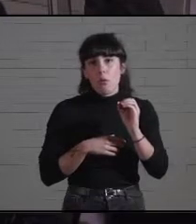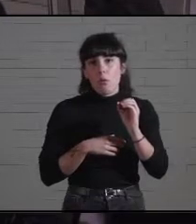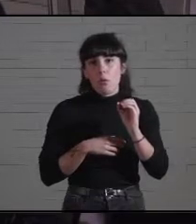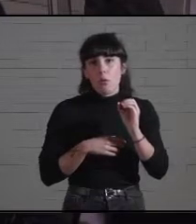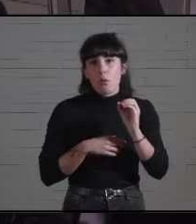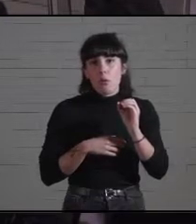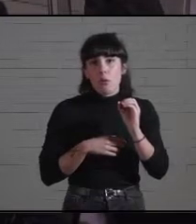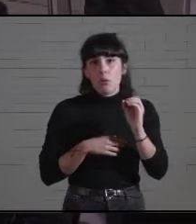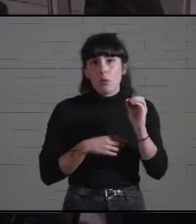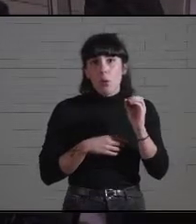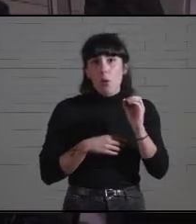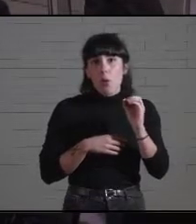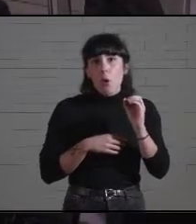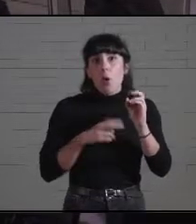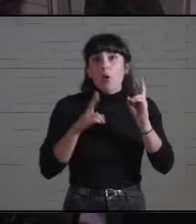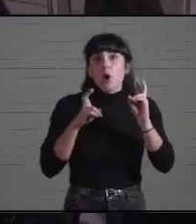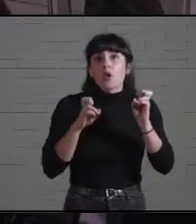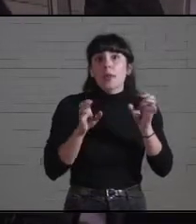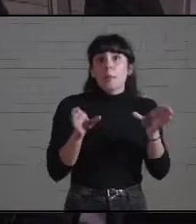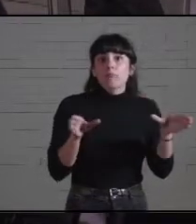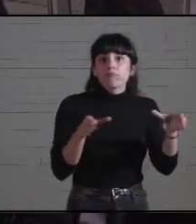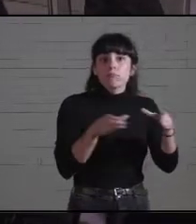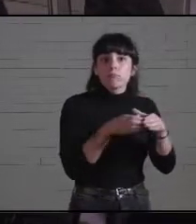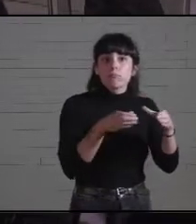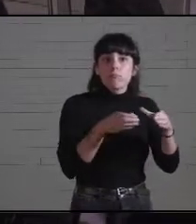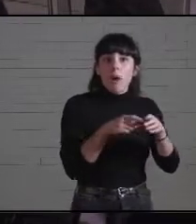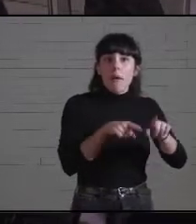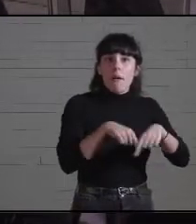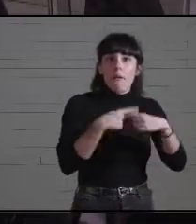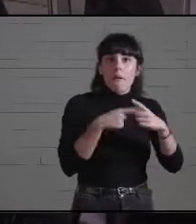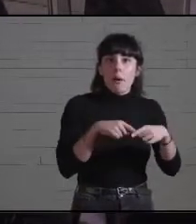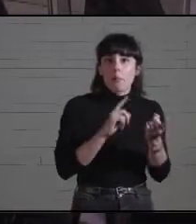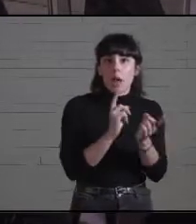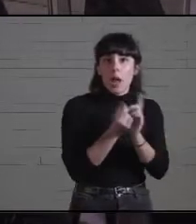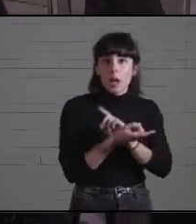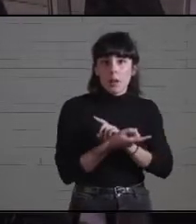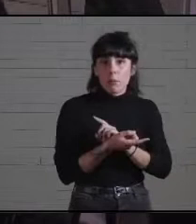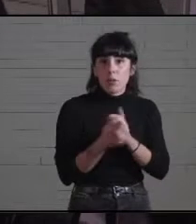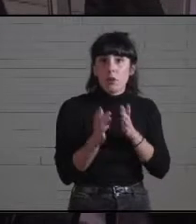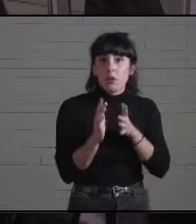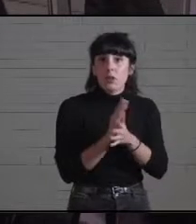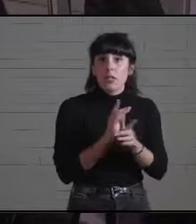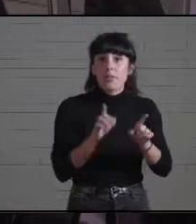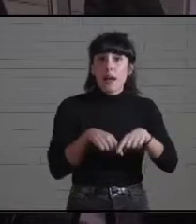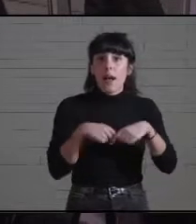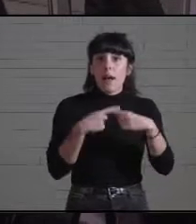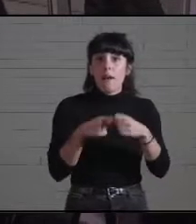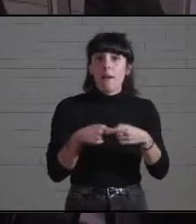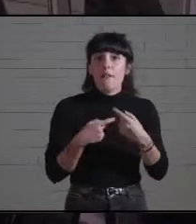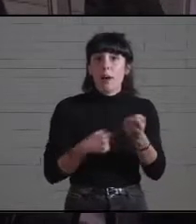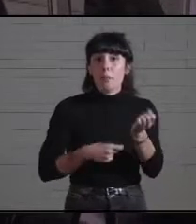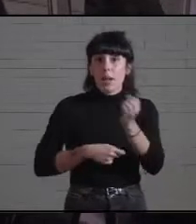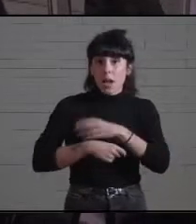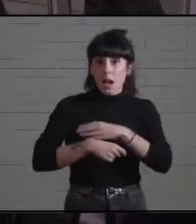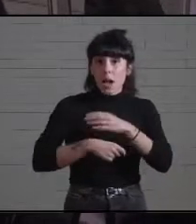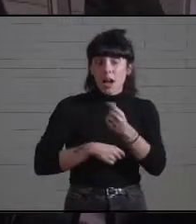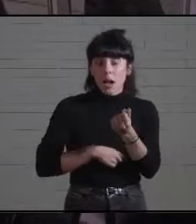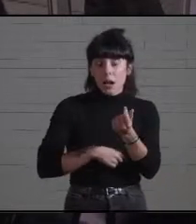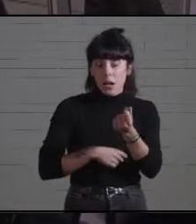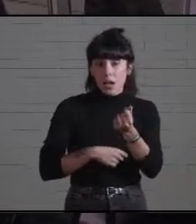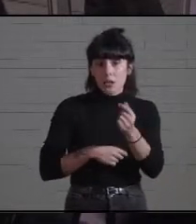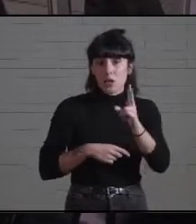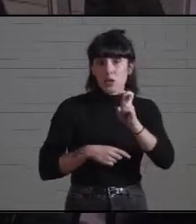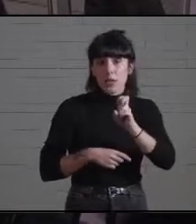y la por declaración conjunta en el IRPF, el gasto en familias por